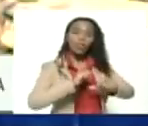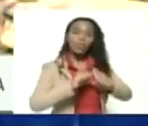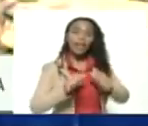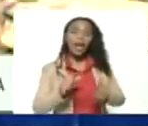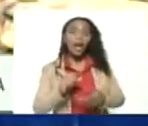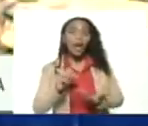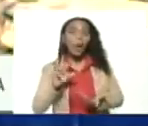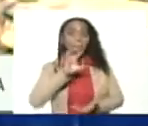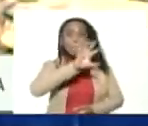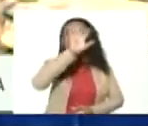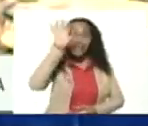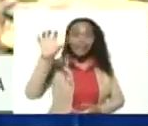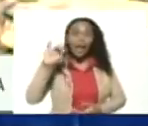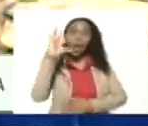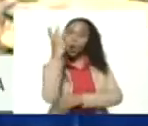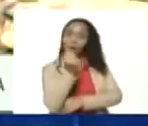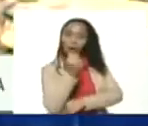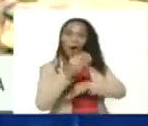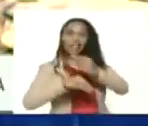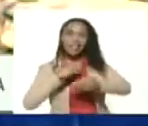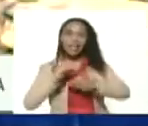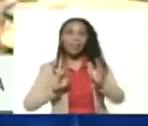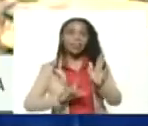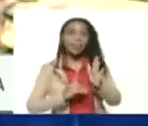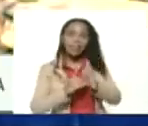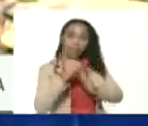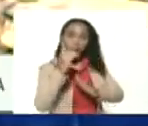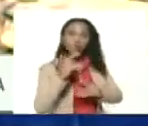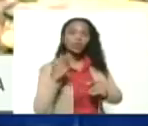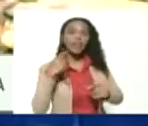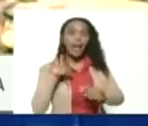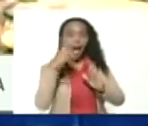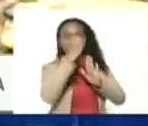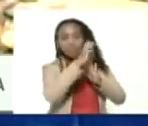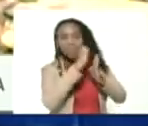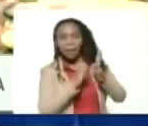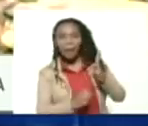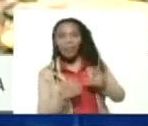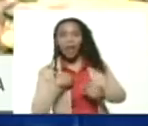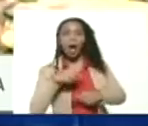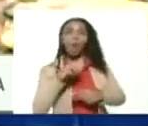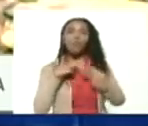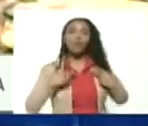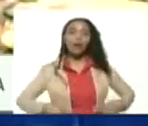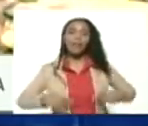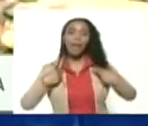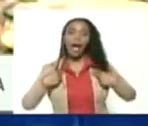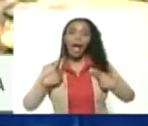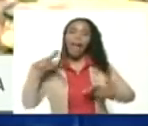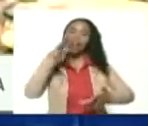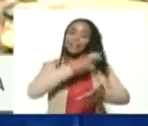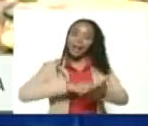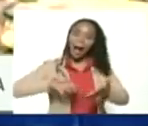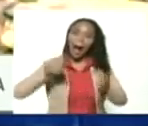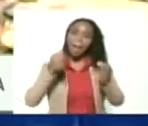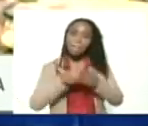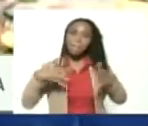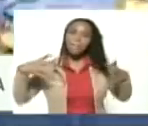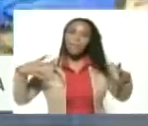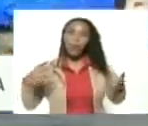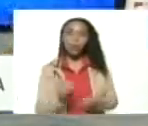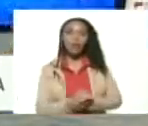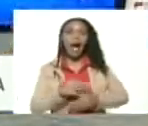lograron el desarrollo en cada etapa de la humanidad, fue el campo, fue el producir el